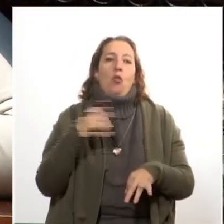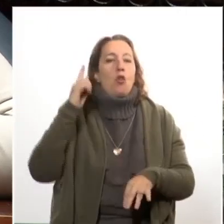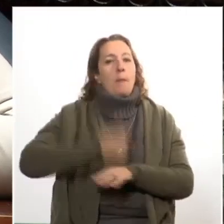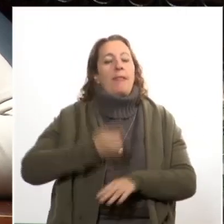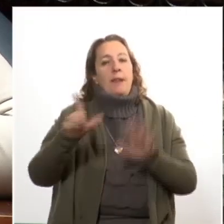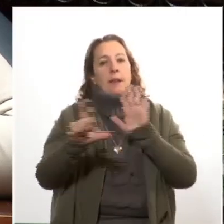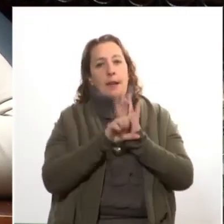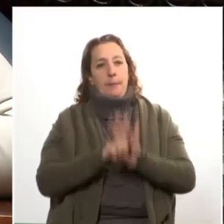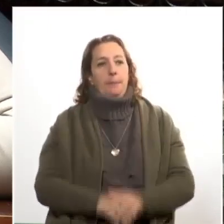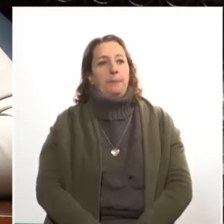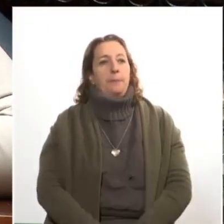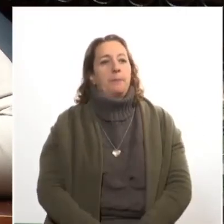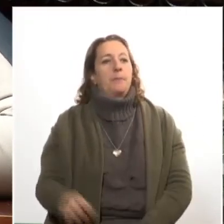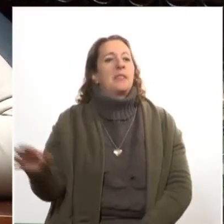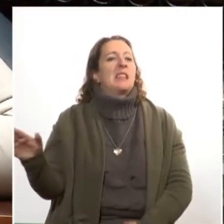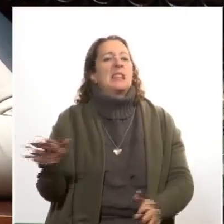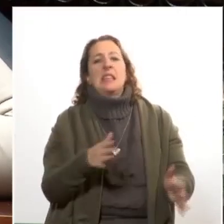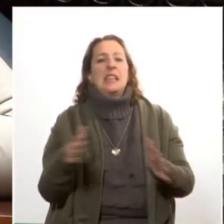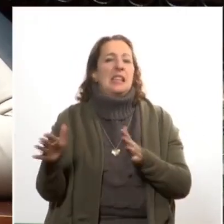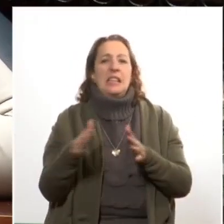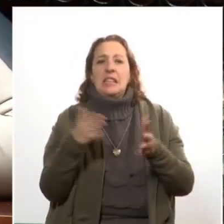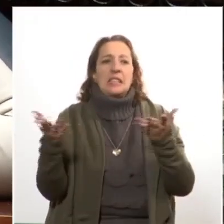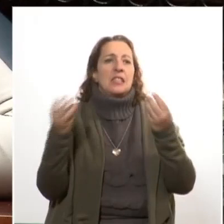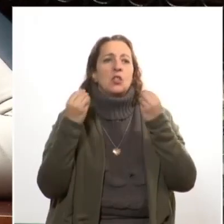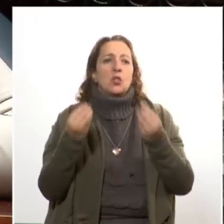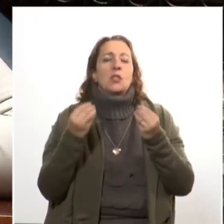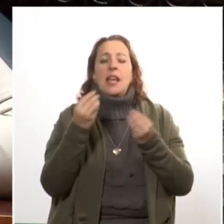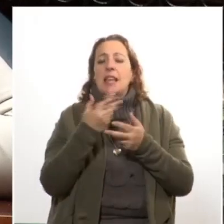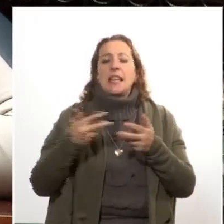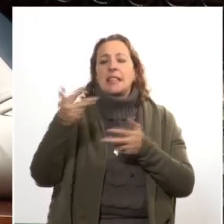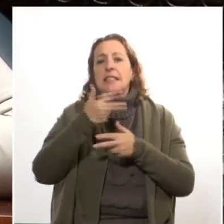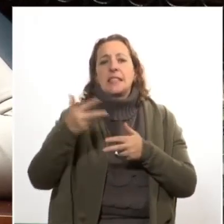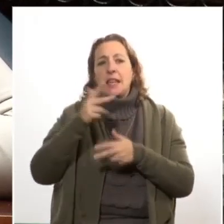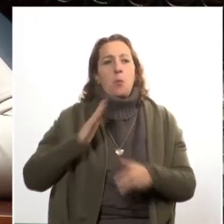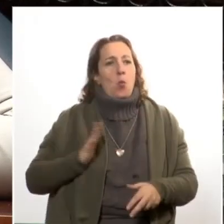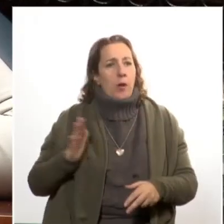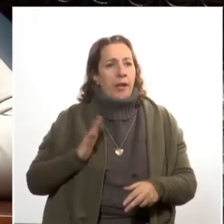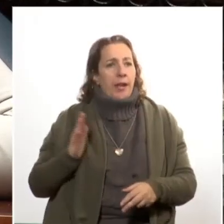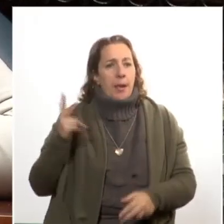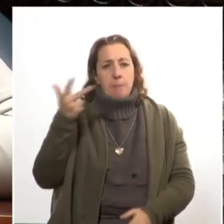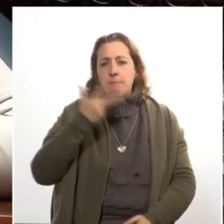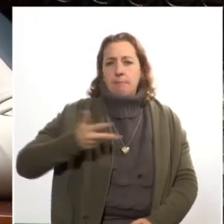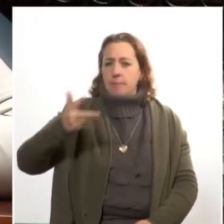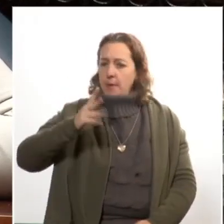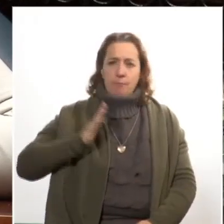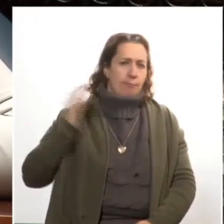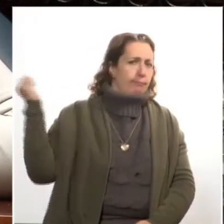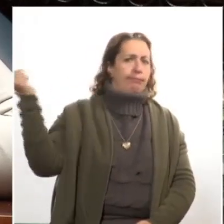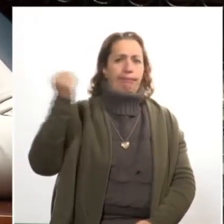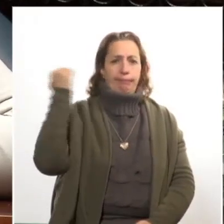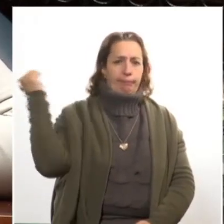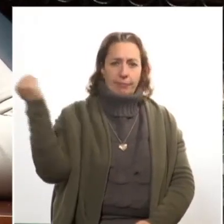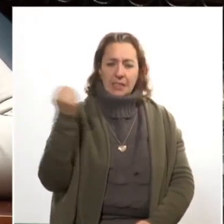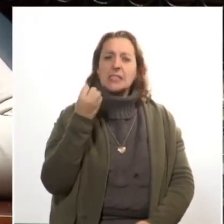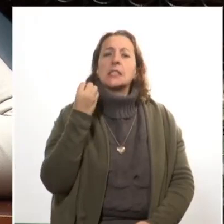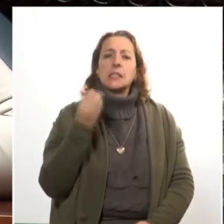la ley. ¿Qué es entonces lo que emparenta a estas mujeres, mujeres con mayúscula, que los que la destaca?